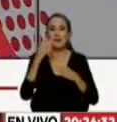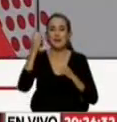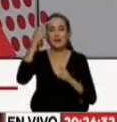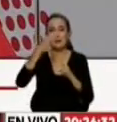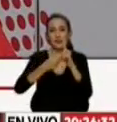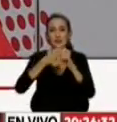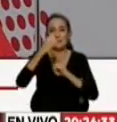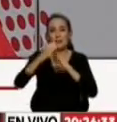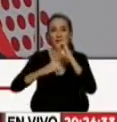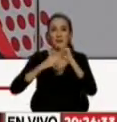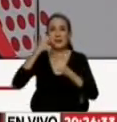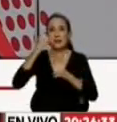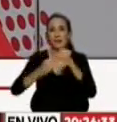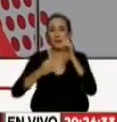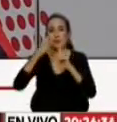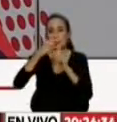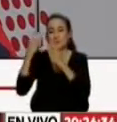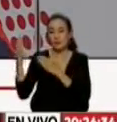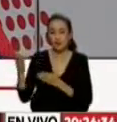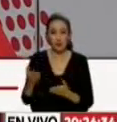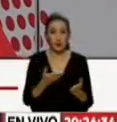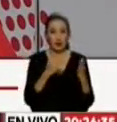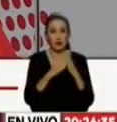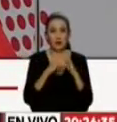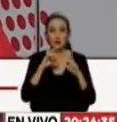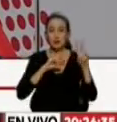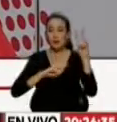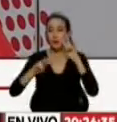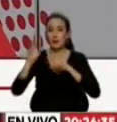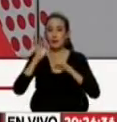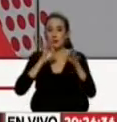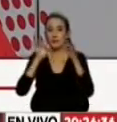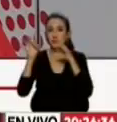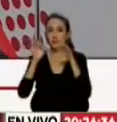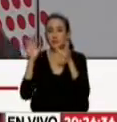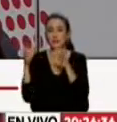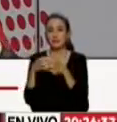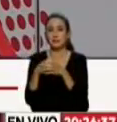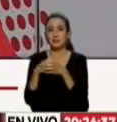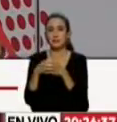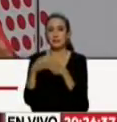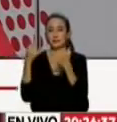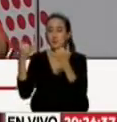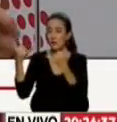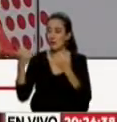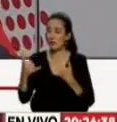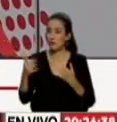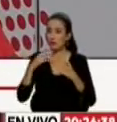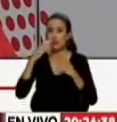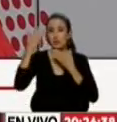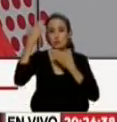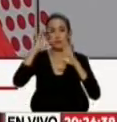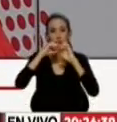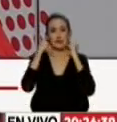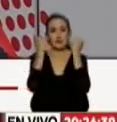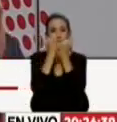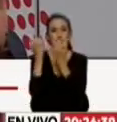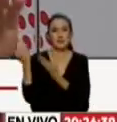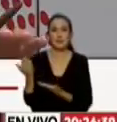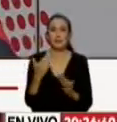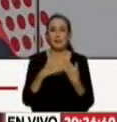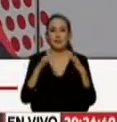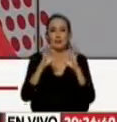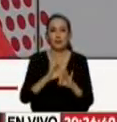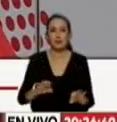meses, solo para poner un poco de contexto a la situación de este gravísimo deterioro económico, político y social que está viviendo Venezuela.